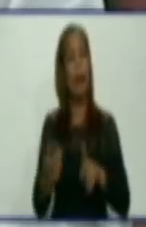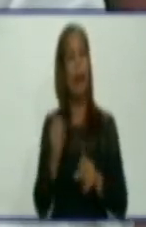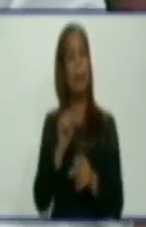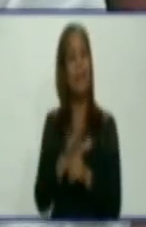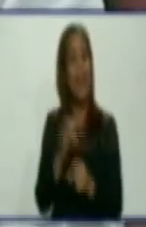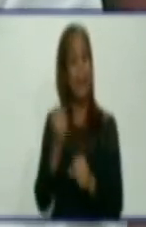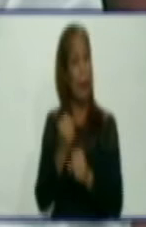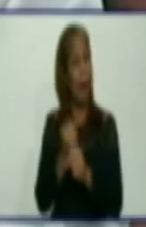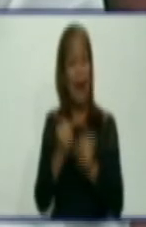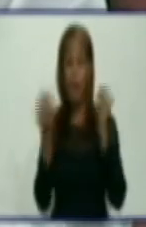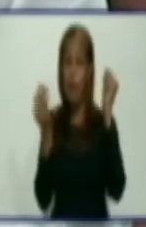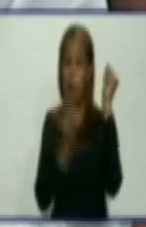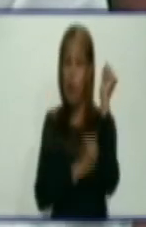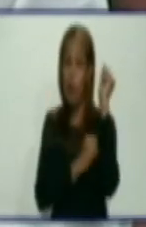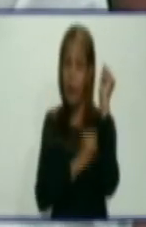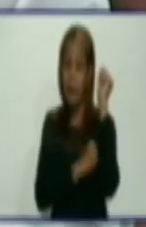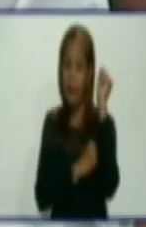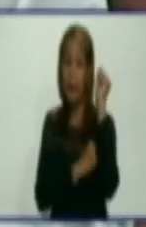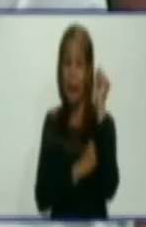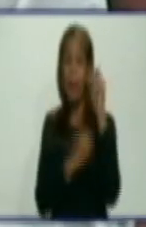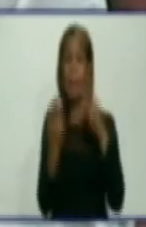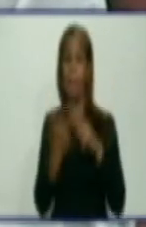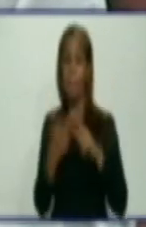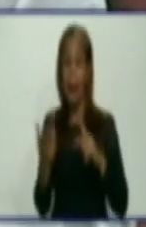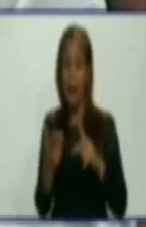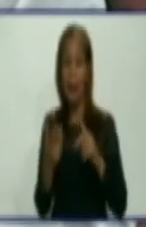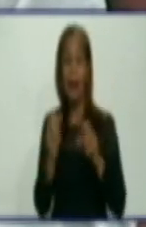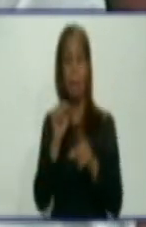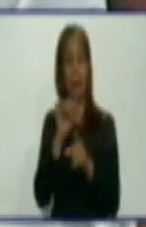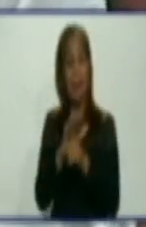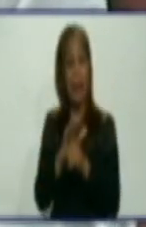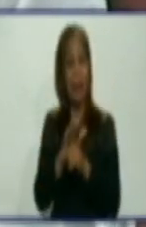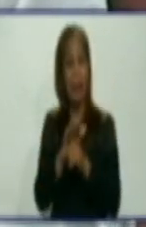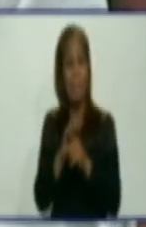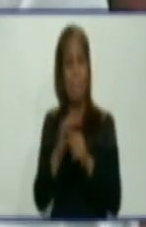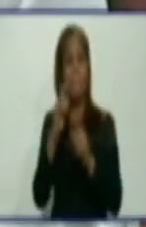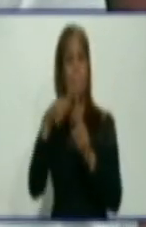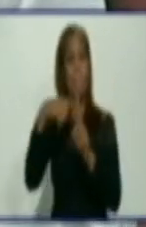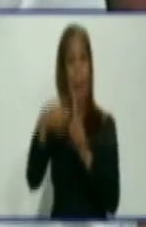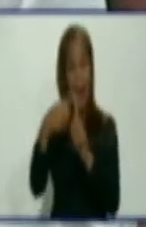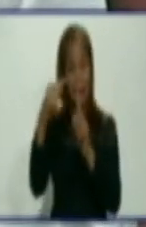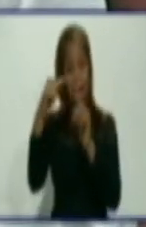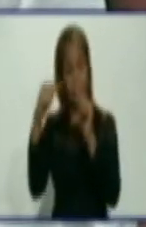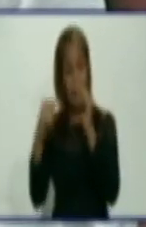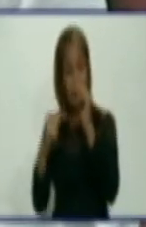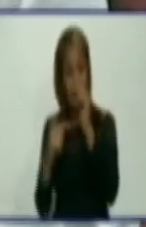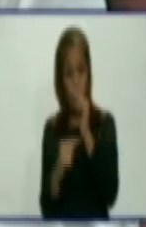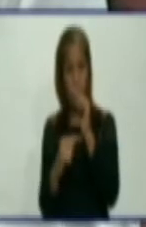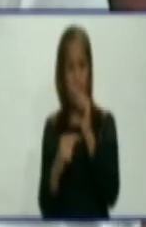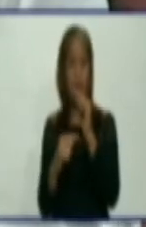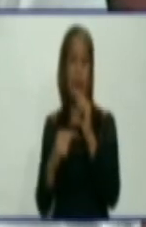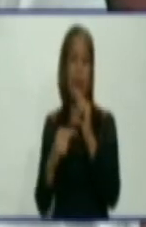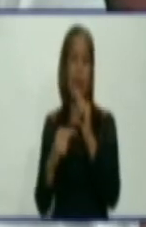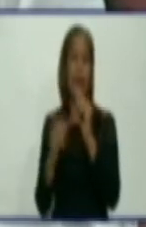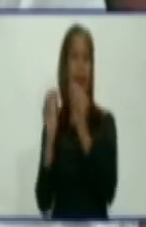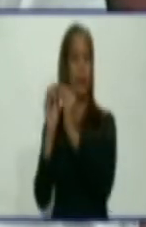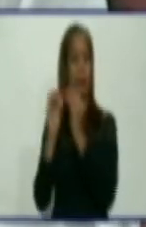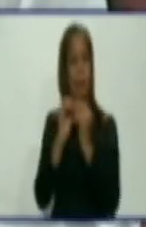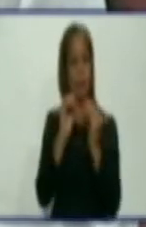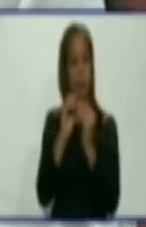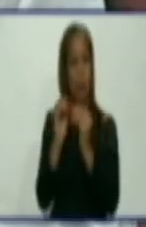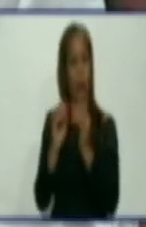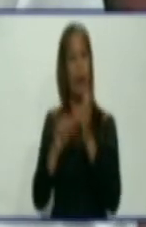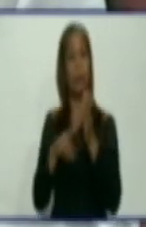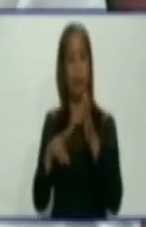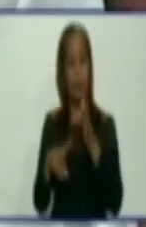duro para empezar a disminuir la transmisión en la provincia. Pero sí dejar reafirmado de que hay una transmisión en